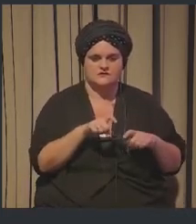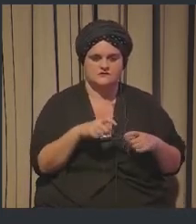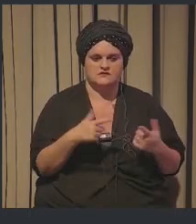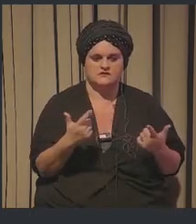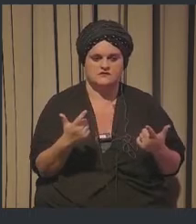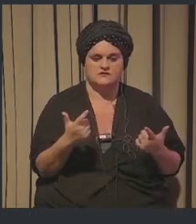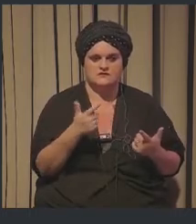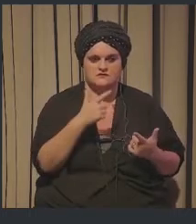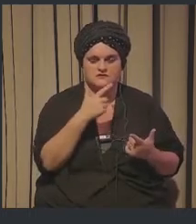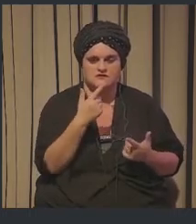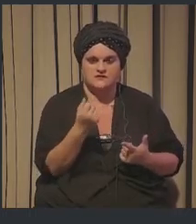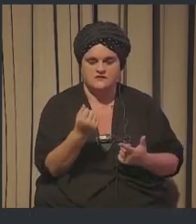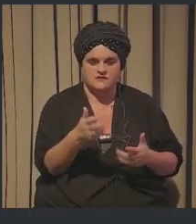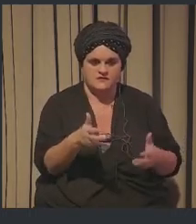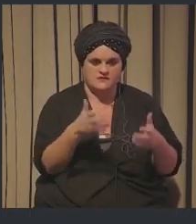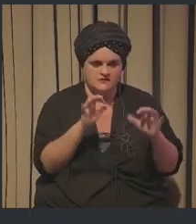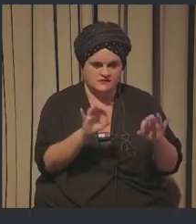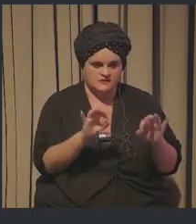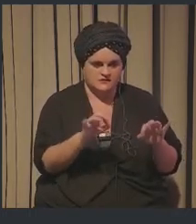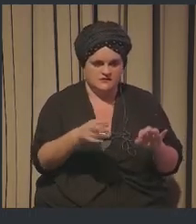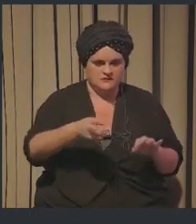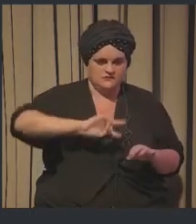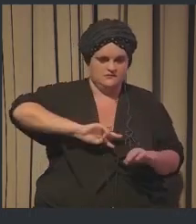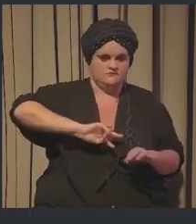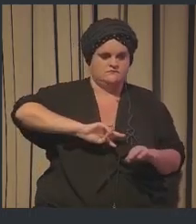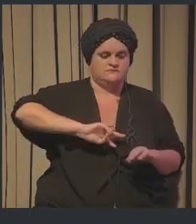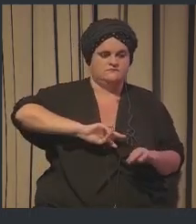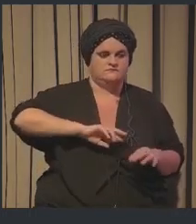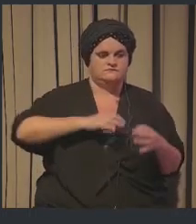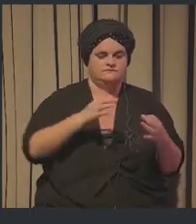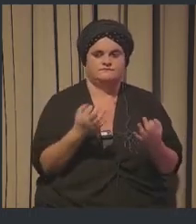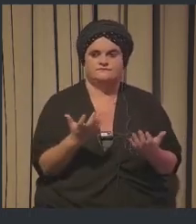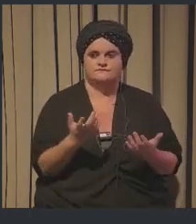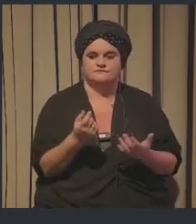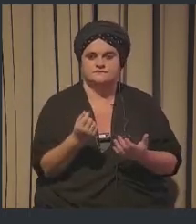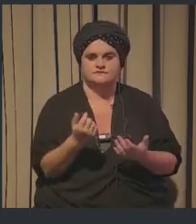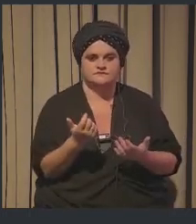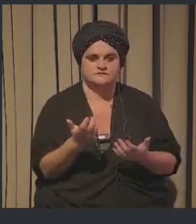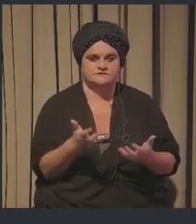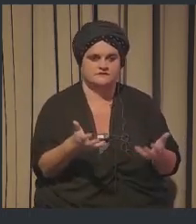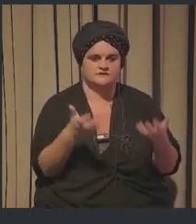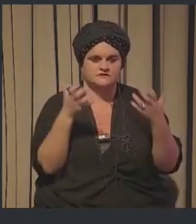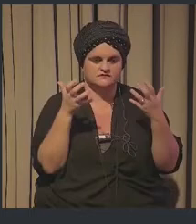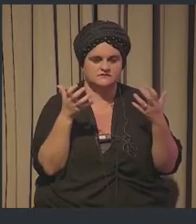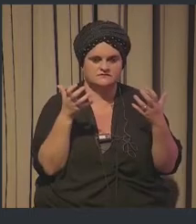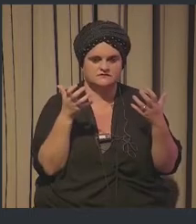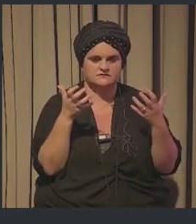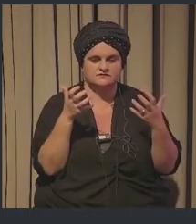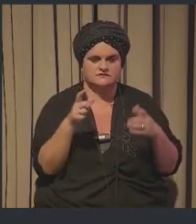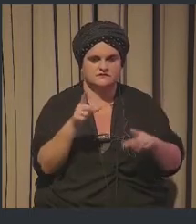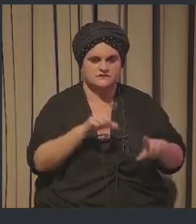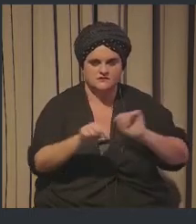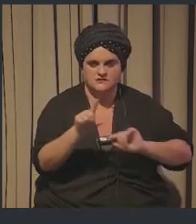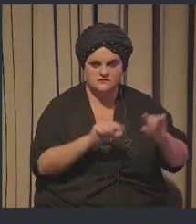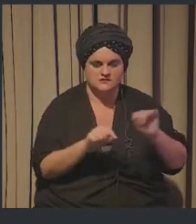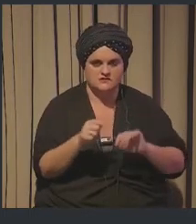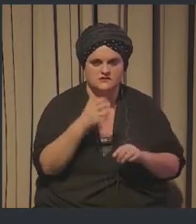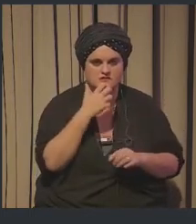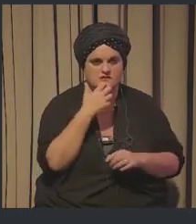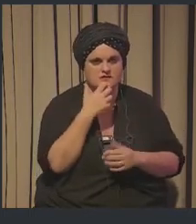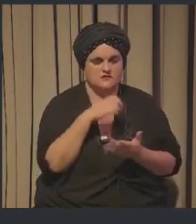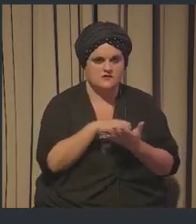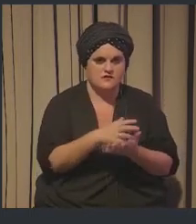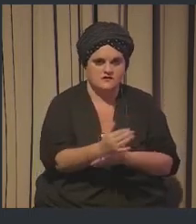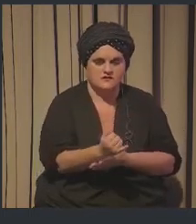ganas dinero. Siempre ganas mucho dinero de tomar decisiones cuando hay incertidumbre.